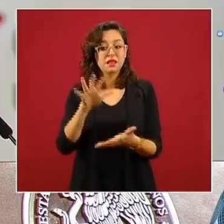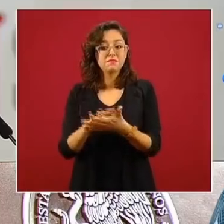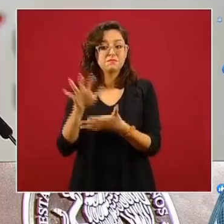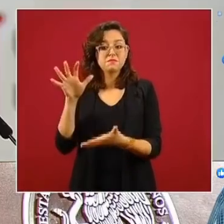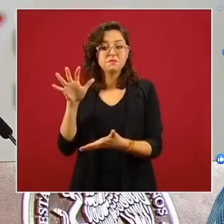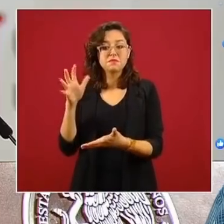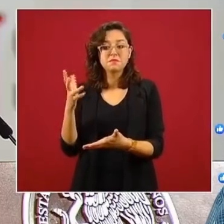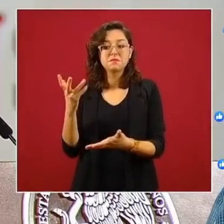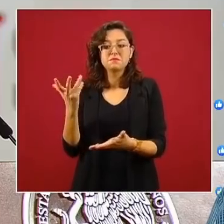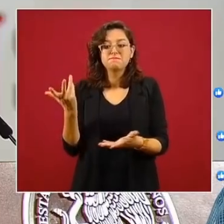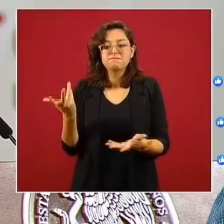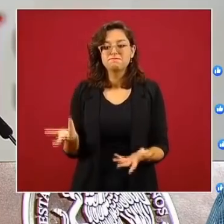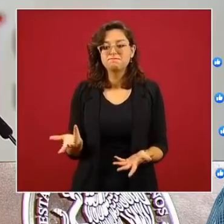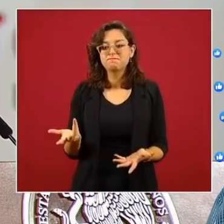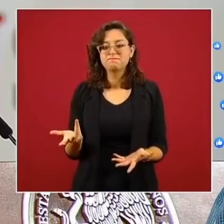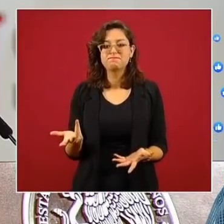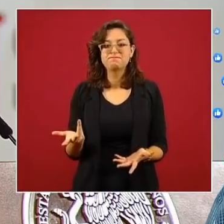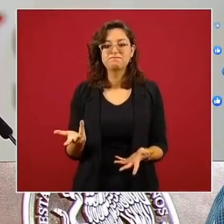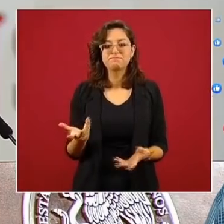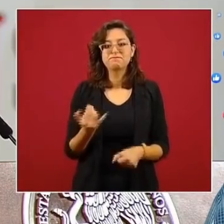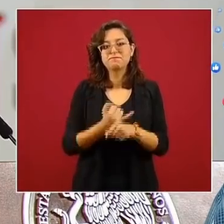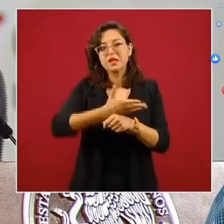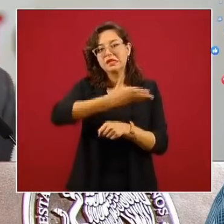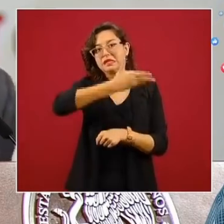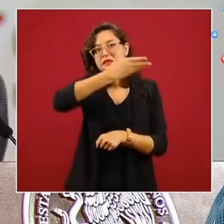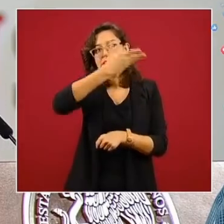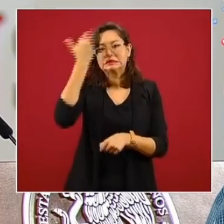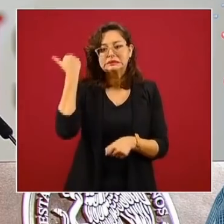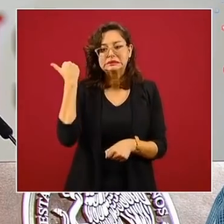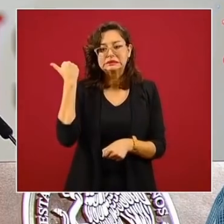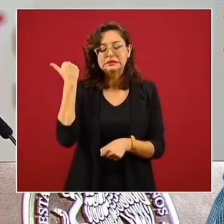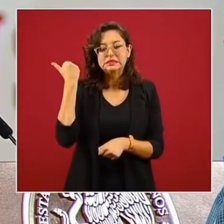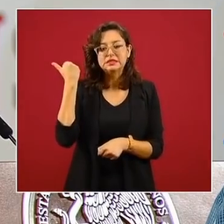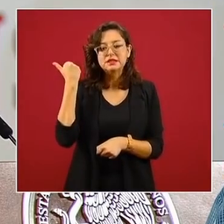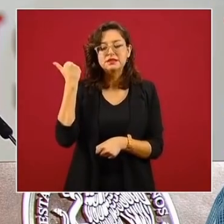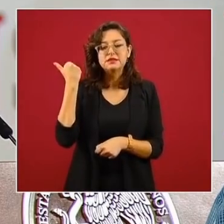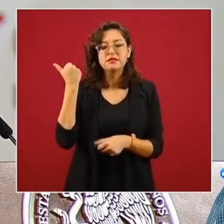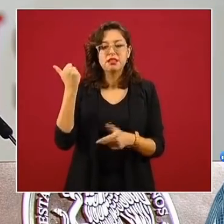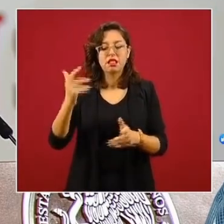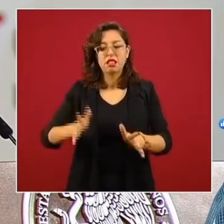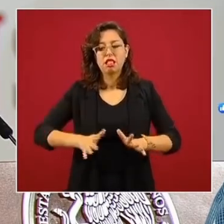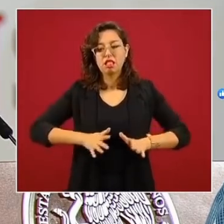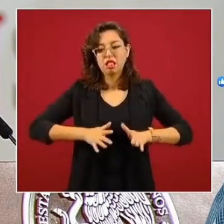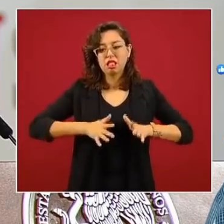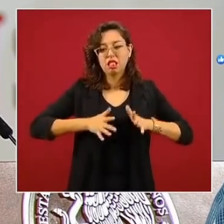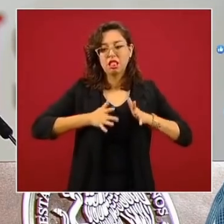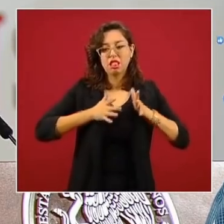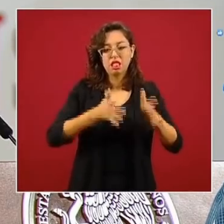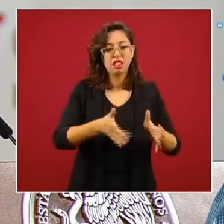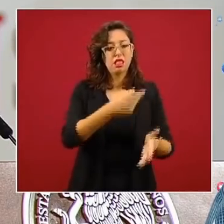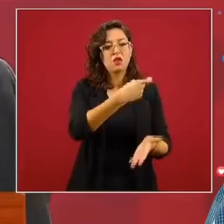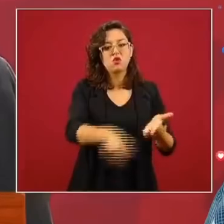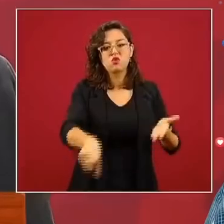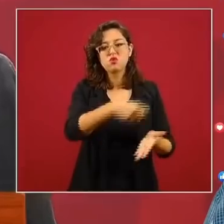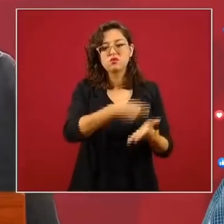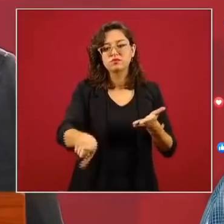de manera, vamos a decir, inocente, se metía a esta